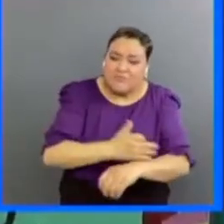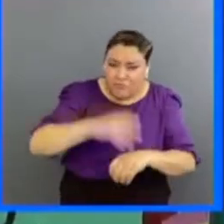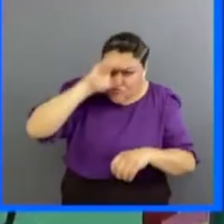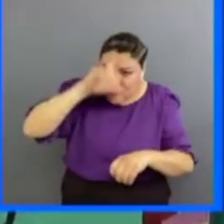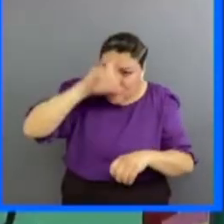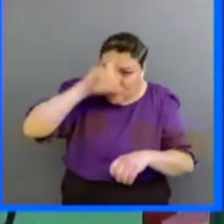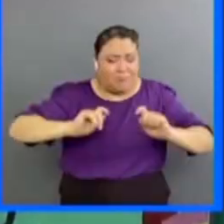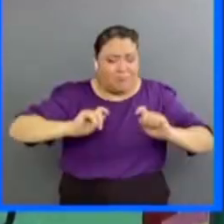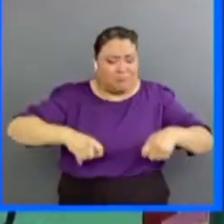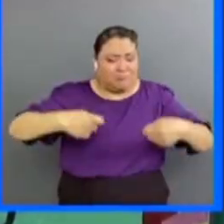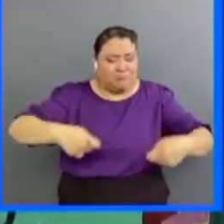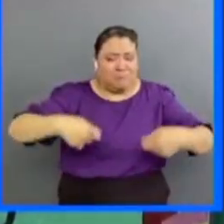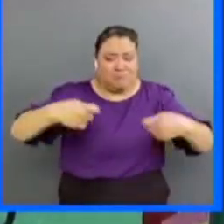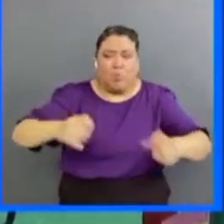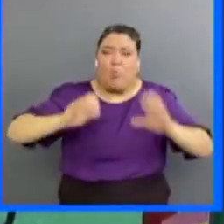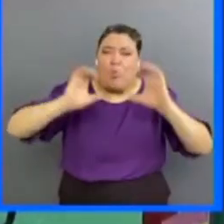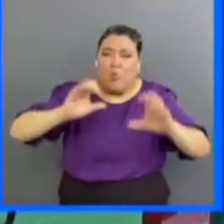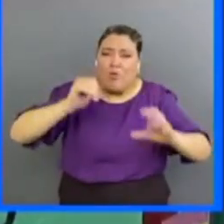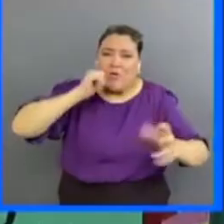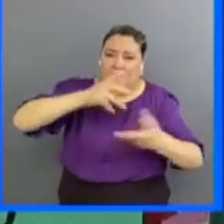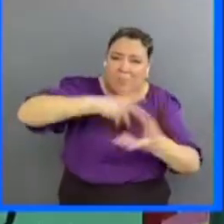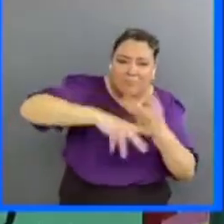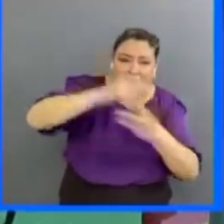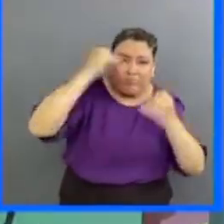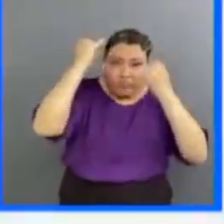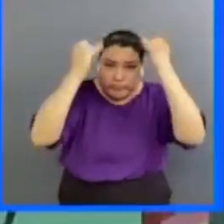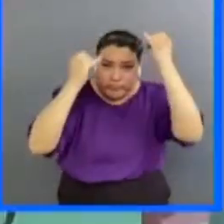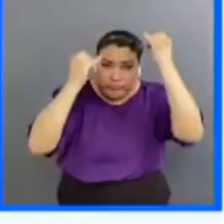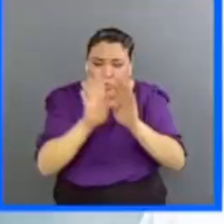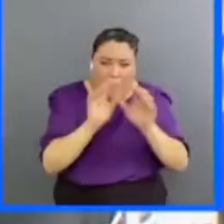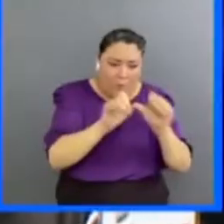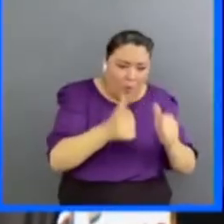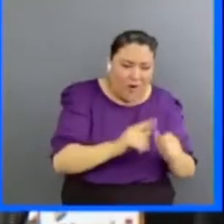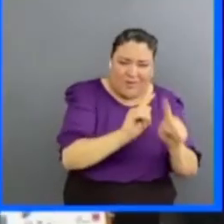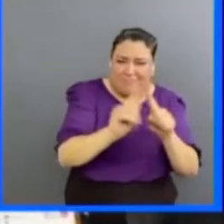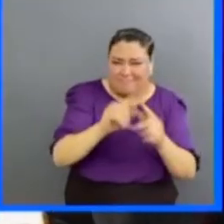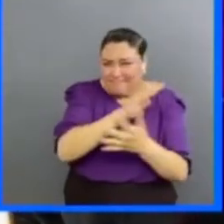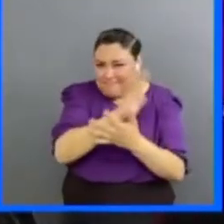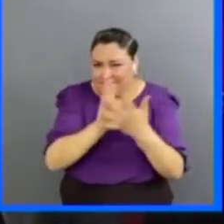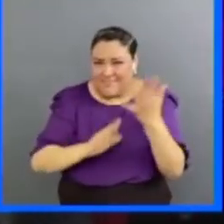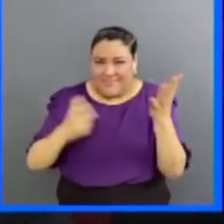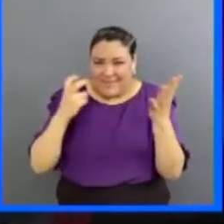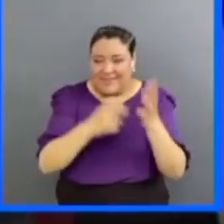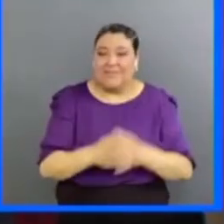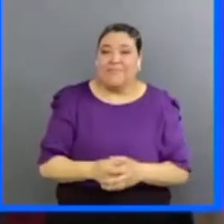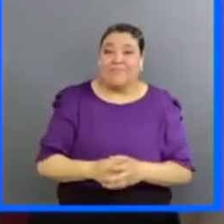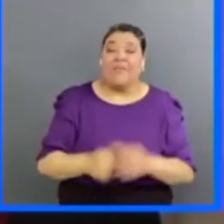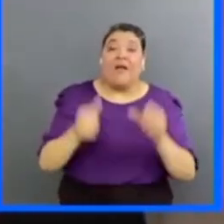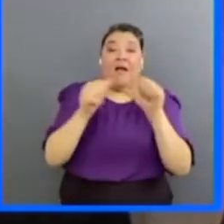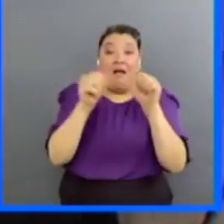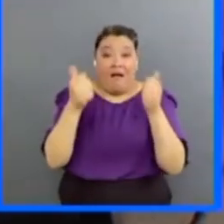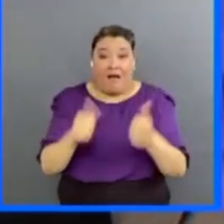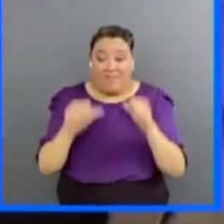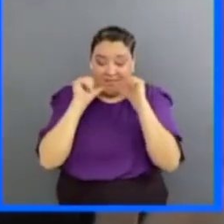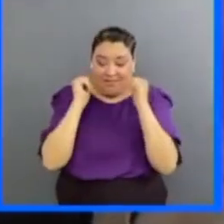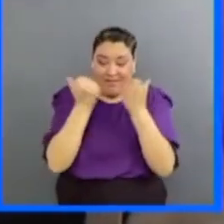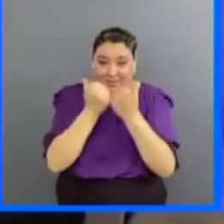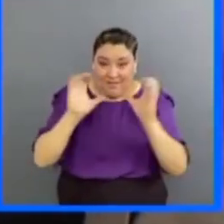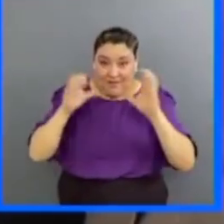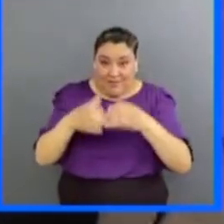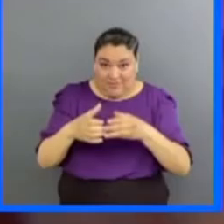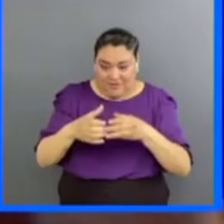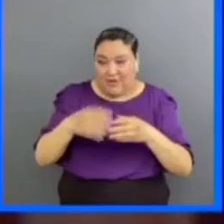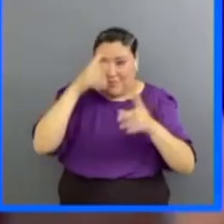todos los creadores, de las creaciones, de artesanos. Artistas integrantes de la Sociedad Mexicana de Autores de las